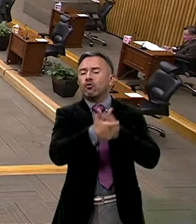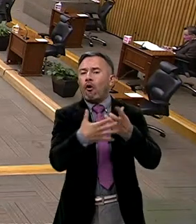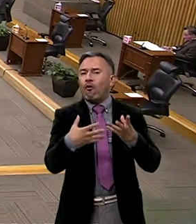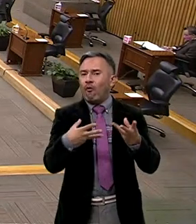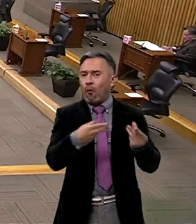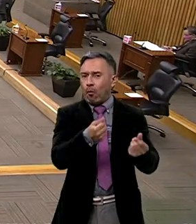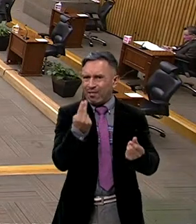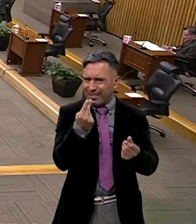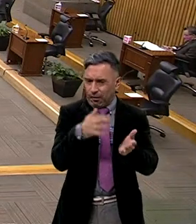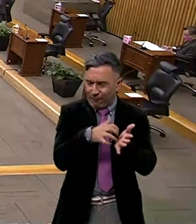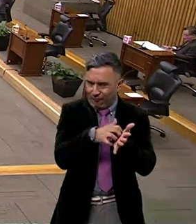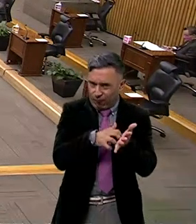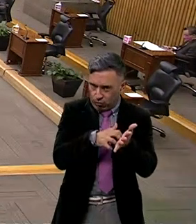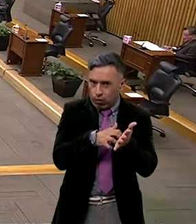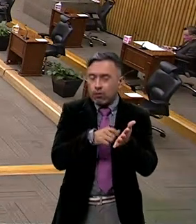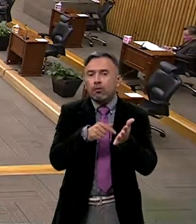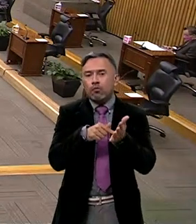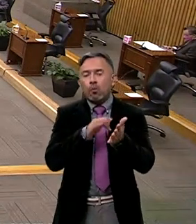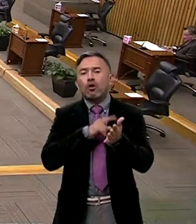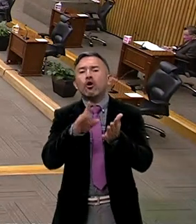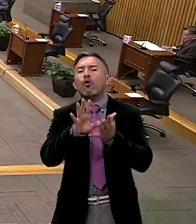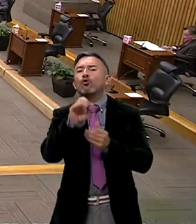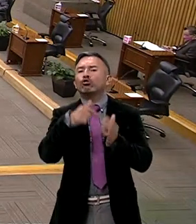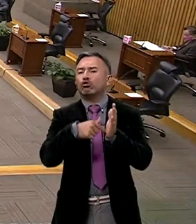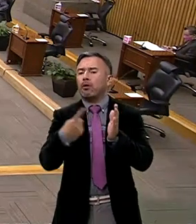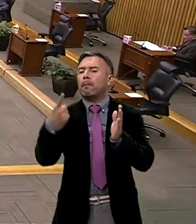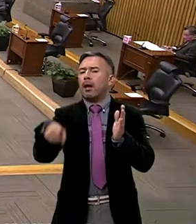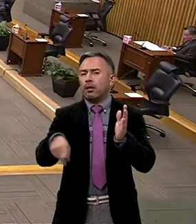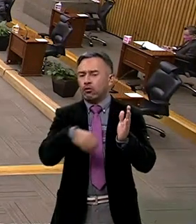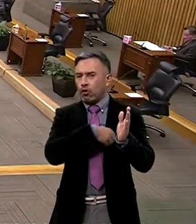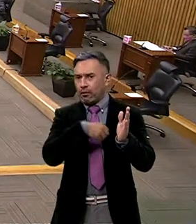para poder aceptar esta obligación constitucional qué